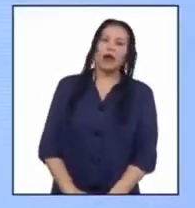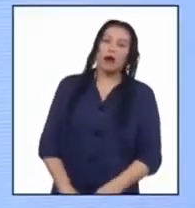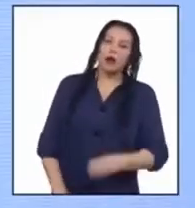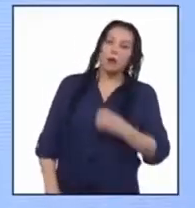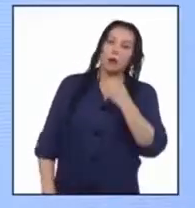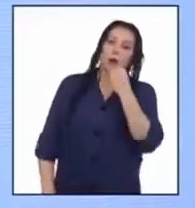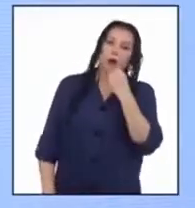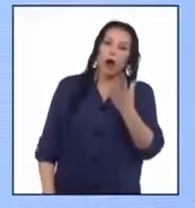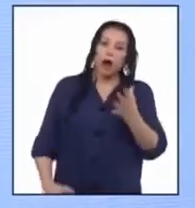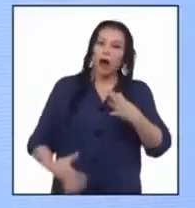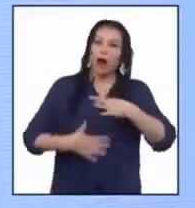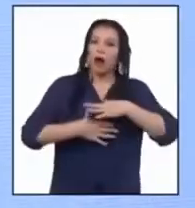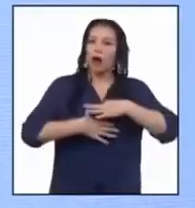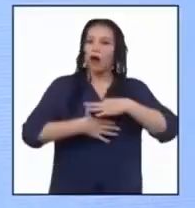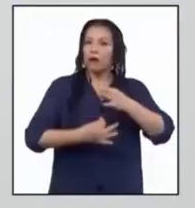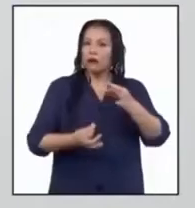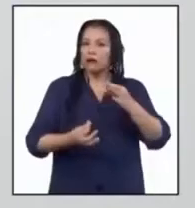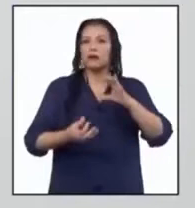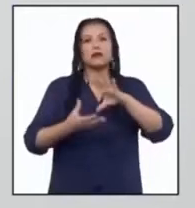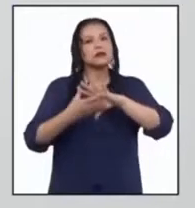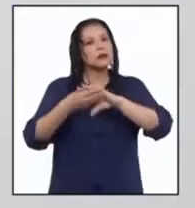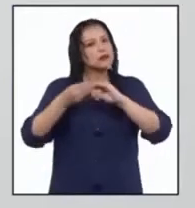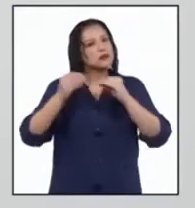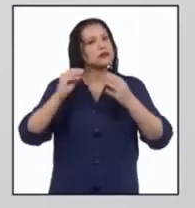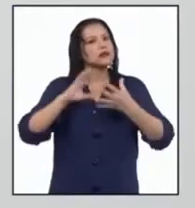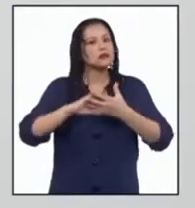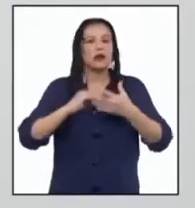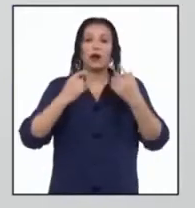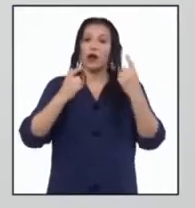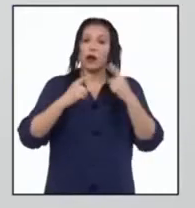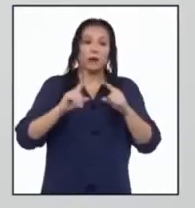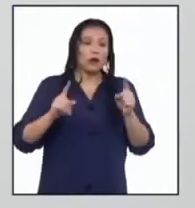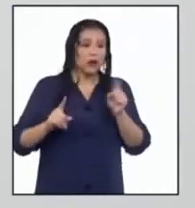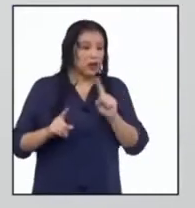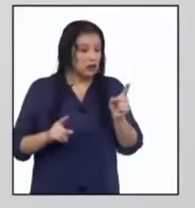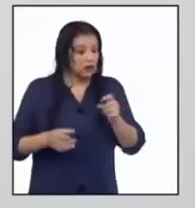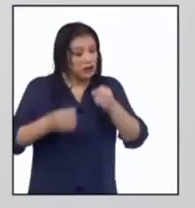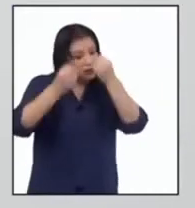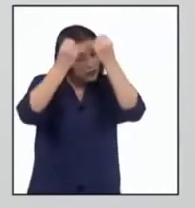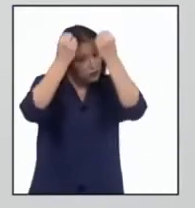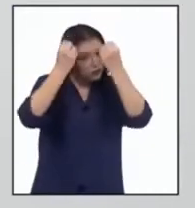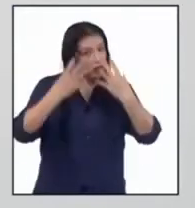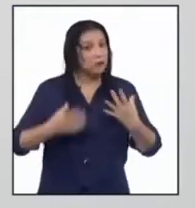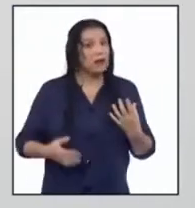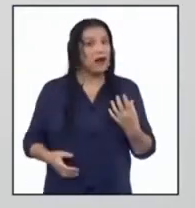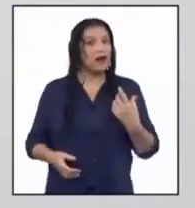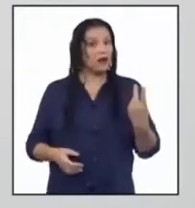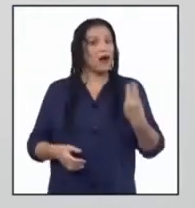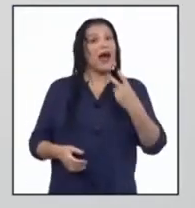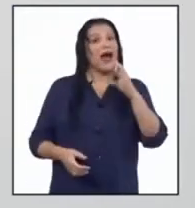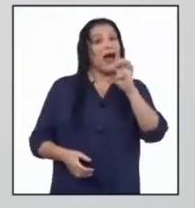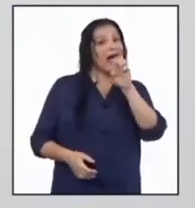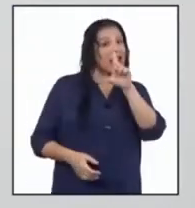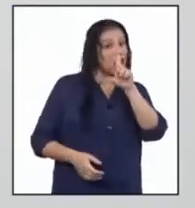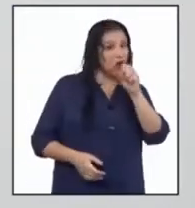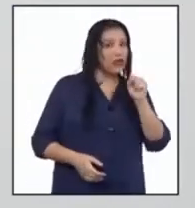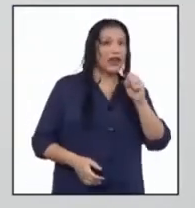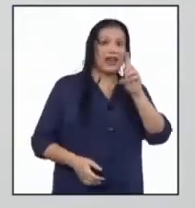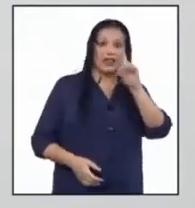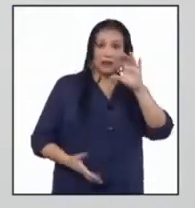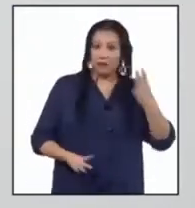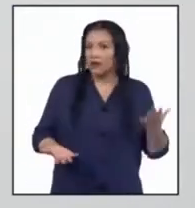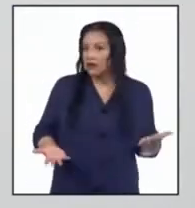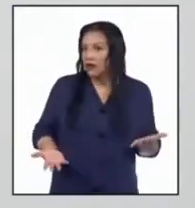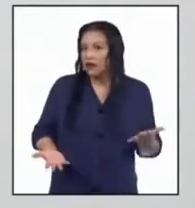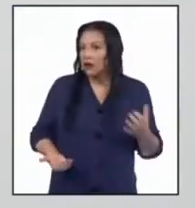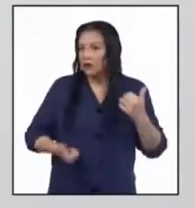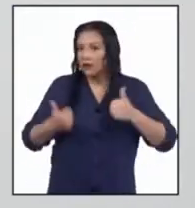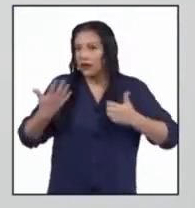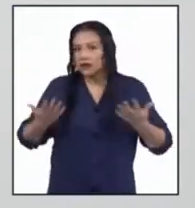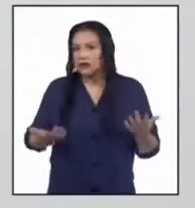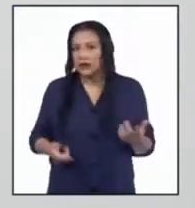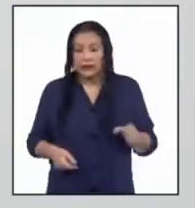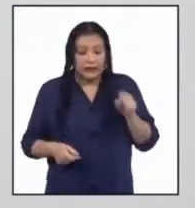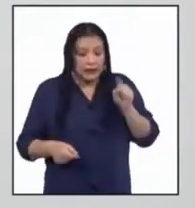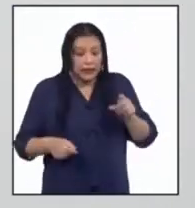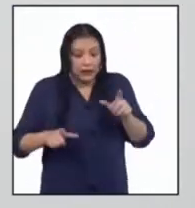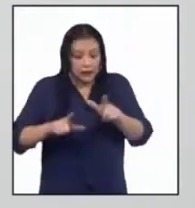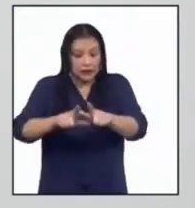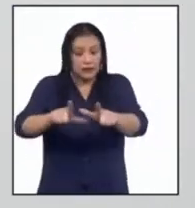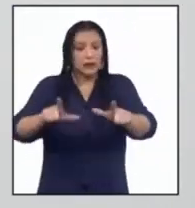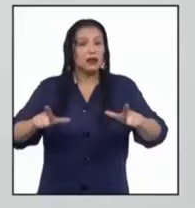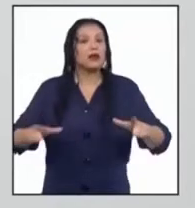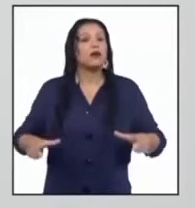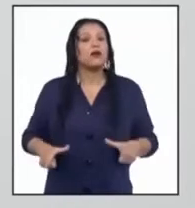Vaya, qué interesante historia. Lo que no les informaron a Elodia y Dimitri es que en ese